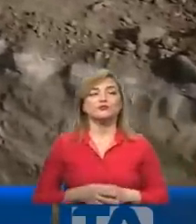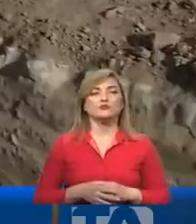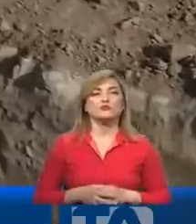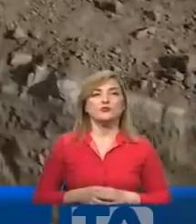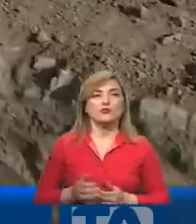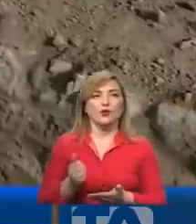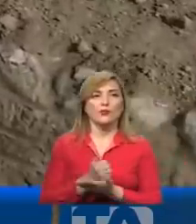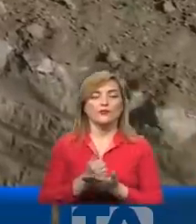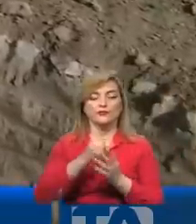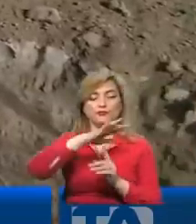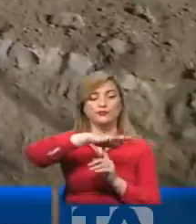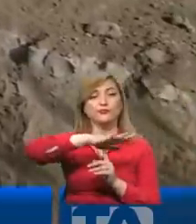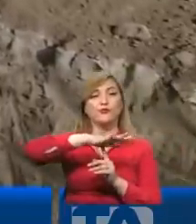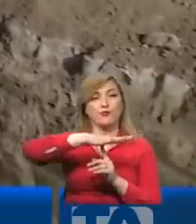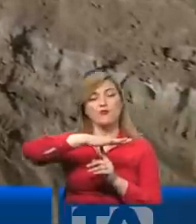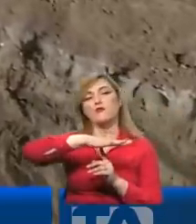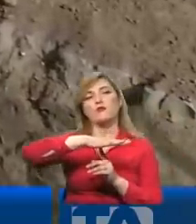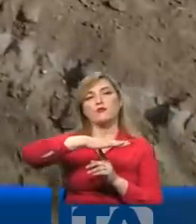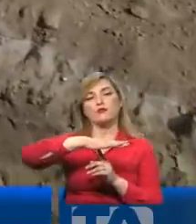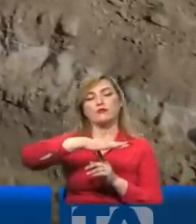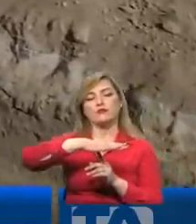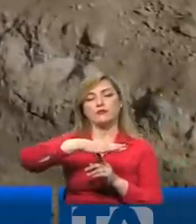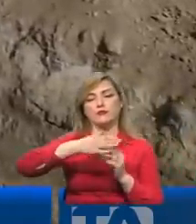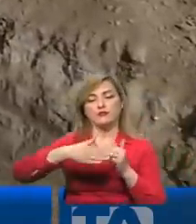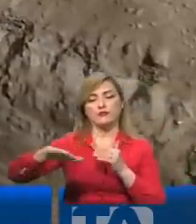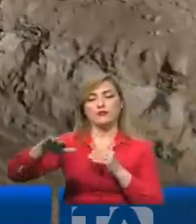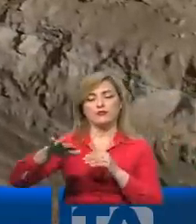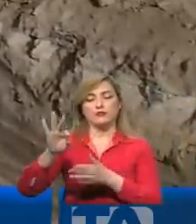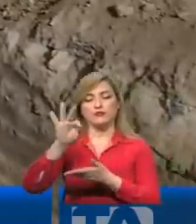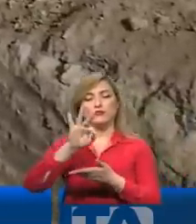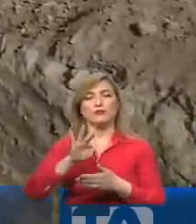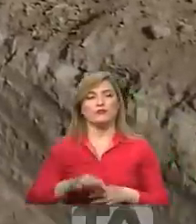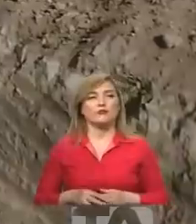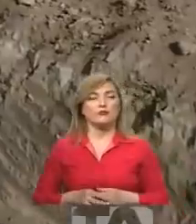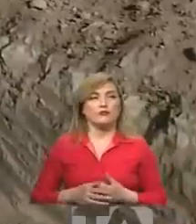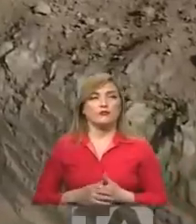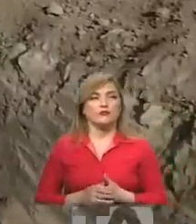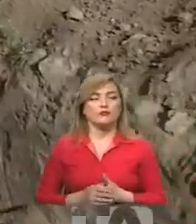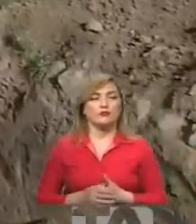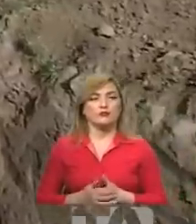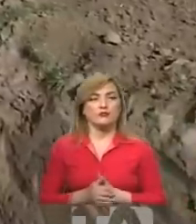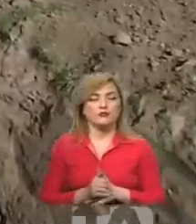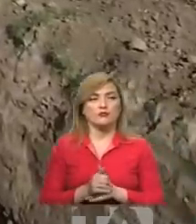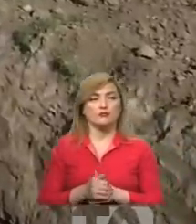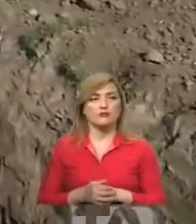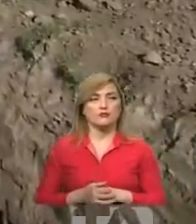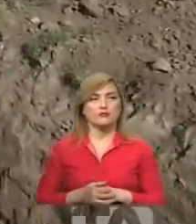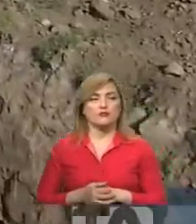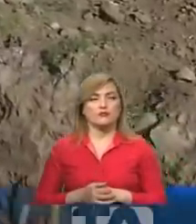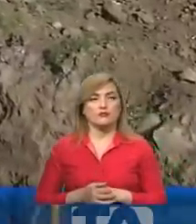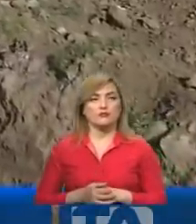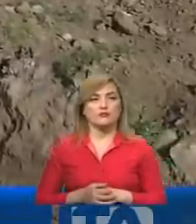ayuden con un parque lineal, que esto lo hablará el representante, el señor Pepe Guerra. Lo que queremos es una